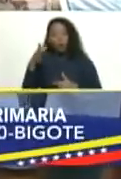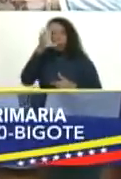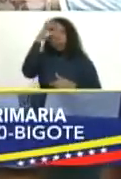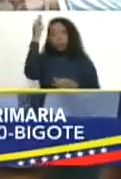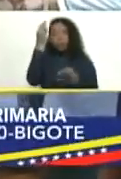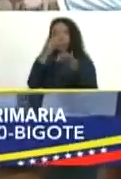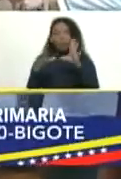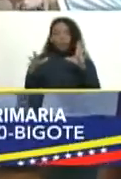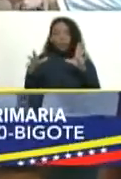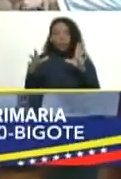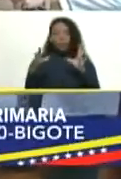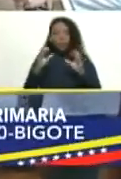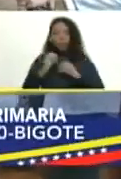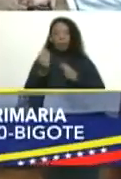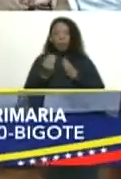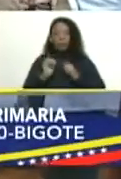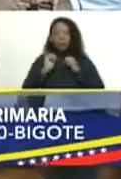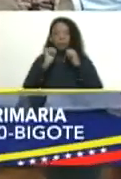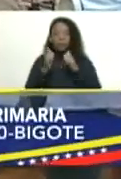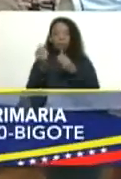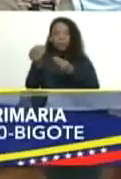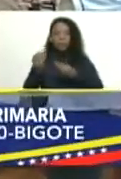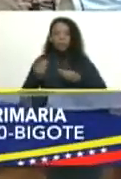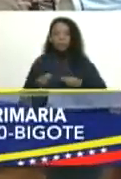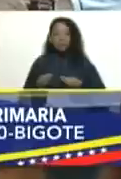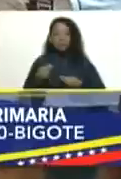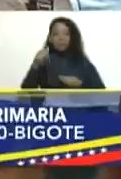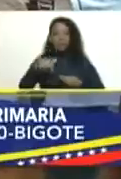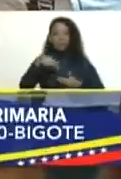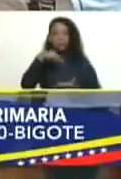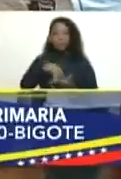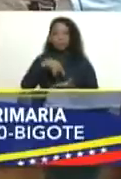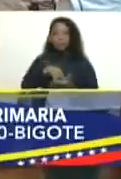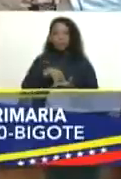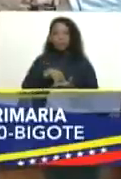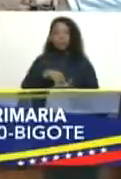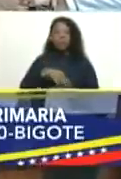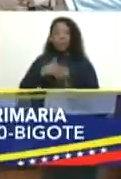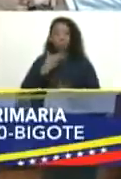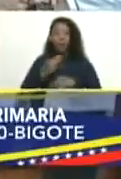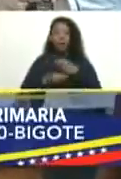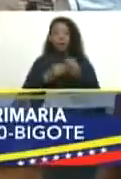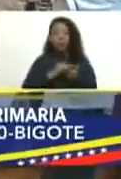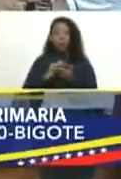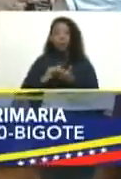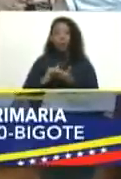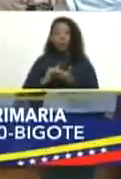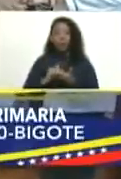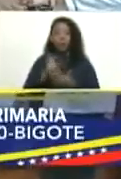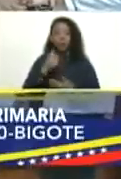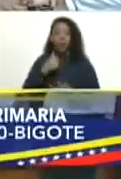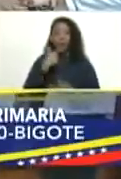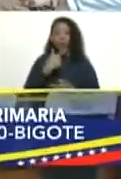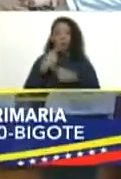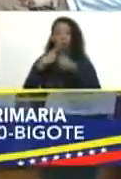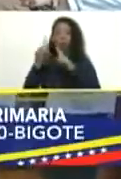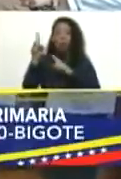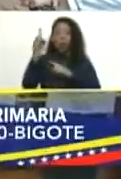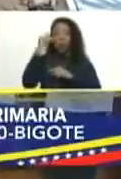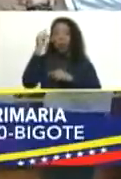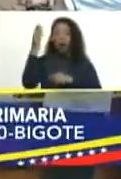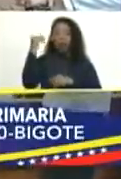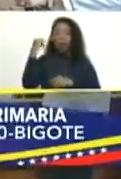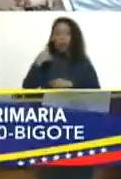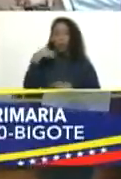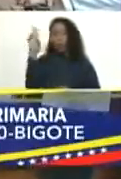a través de esta iniciativa que usted nos ha dado aquí en Carabobo, se va a poder lograr. Mire, presidente, yo le dije el otro día que yo nunca,